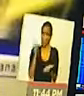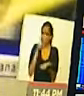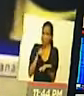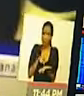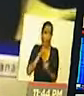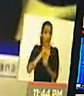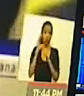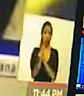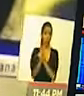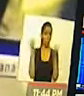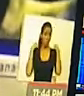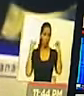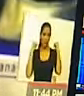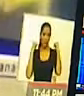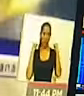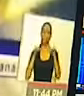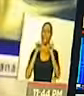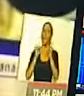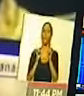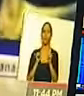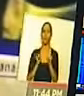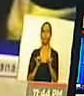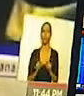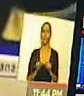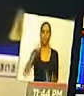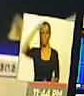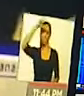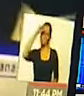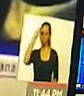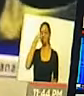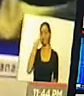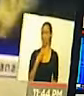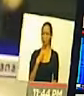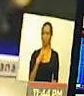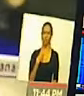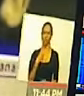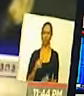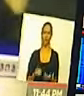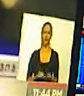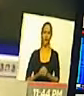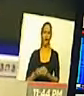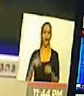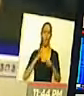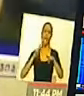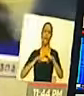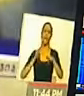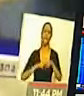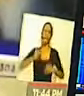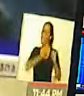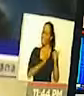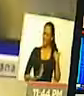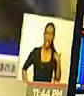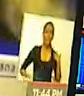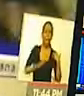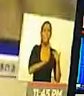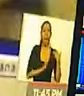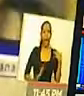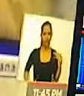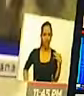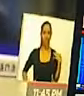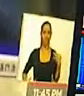cultura, seguiremos siendo unos pobres ignorantes. Se los digo yo que soy una niña. Presidente, presidente,